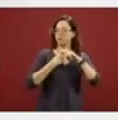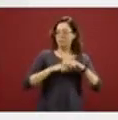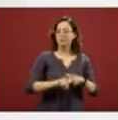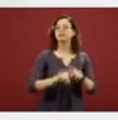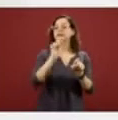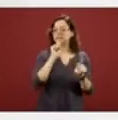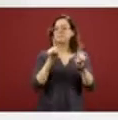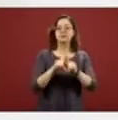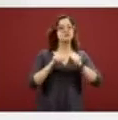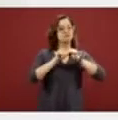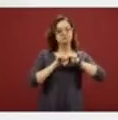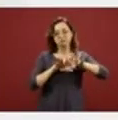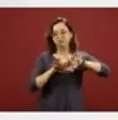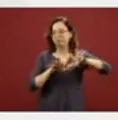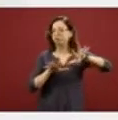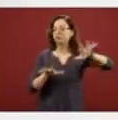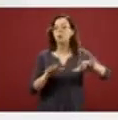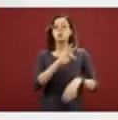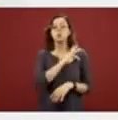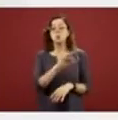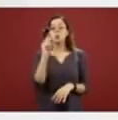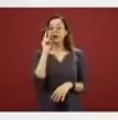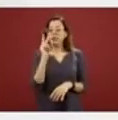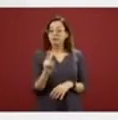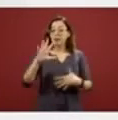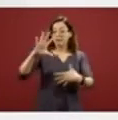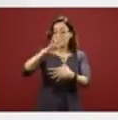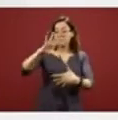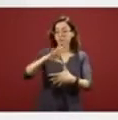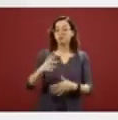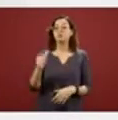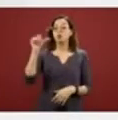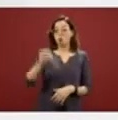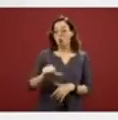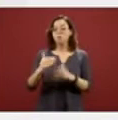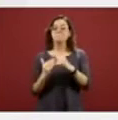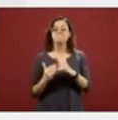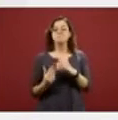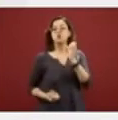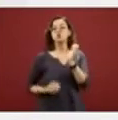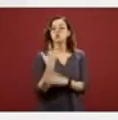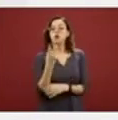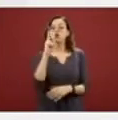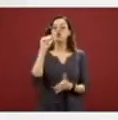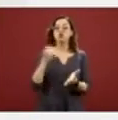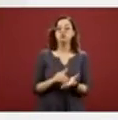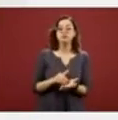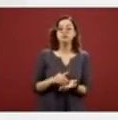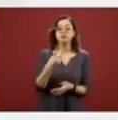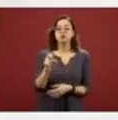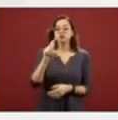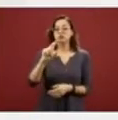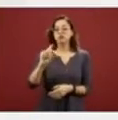su intensidad de casos. Como vemos en el día de hoy, hay un incremento de 2.234 casos